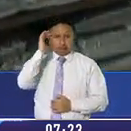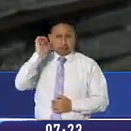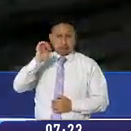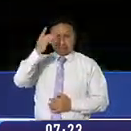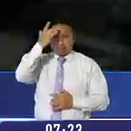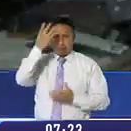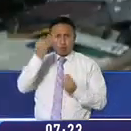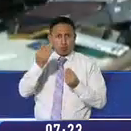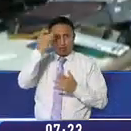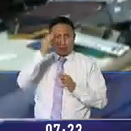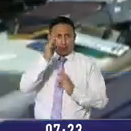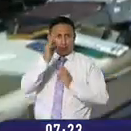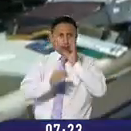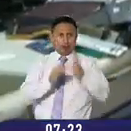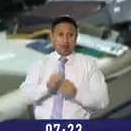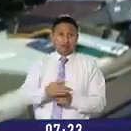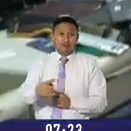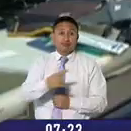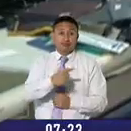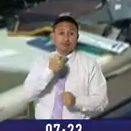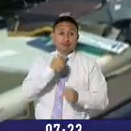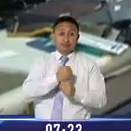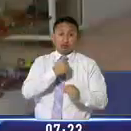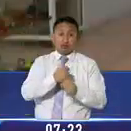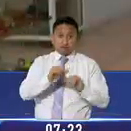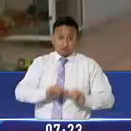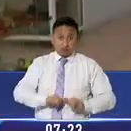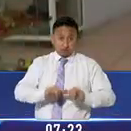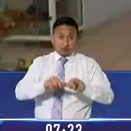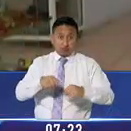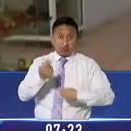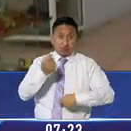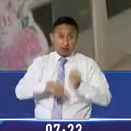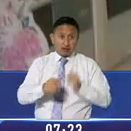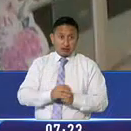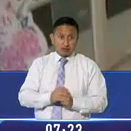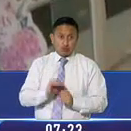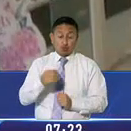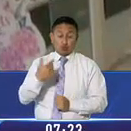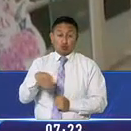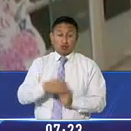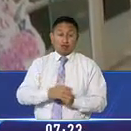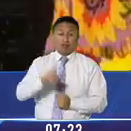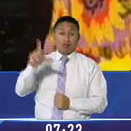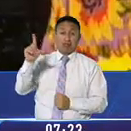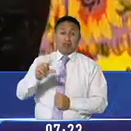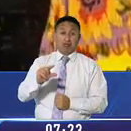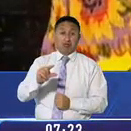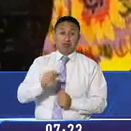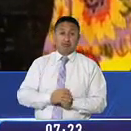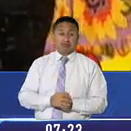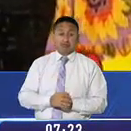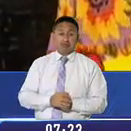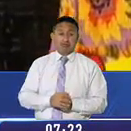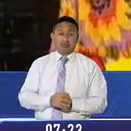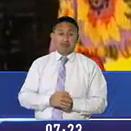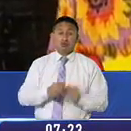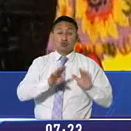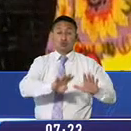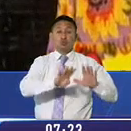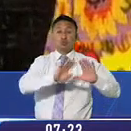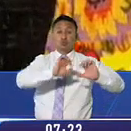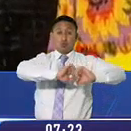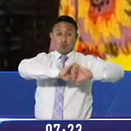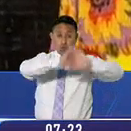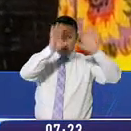Y los que siguen trabajando indican que las ventas han bajado considerablemente. Estamos abriendo a las 9 de la mañana, pero